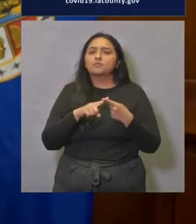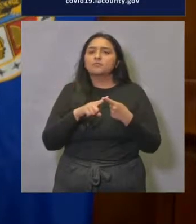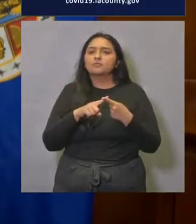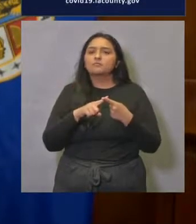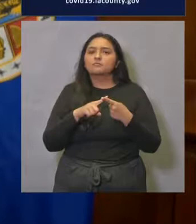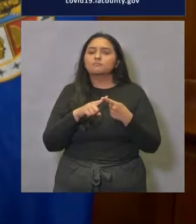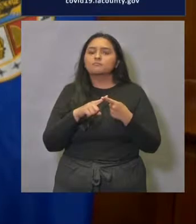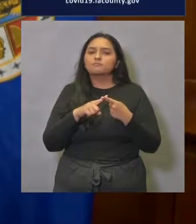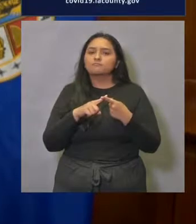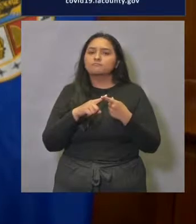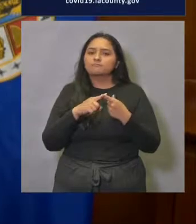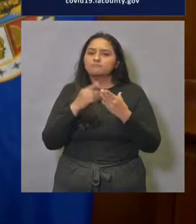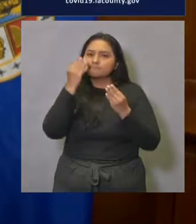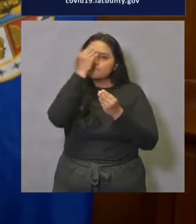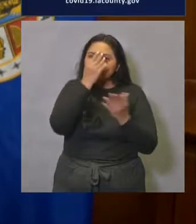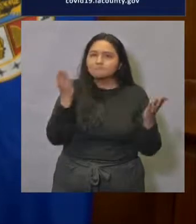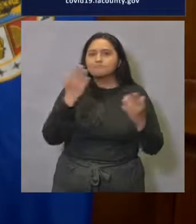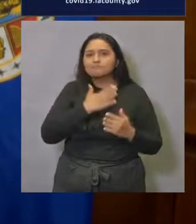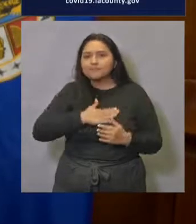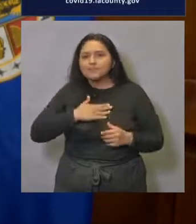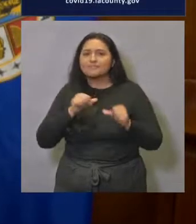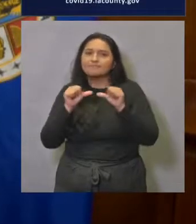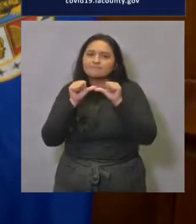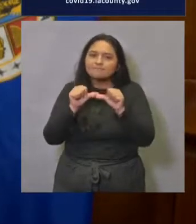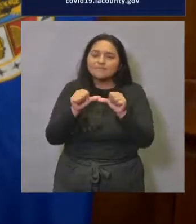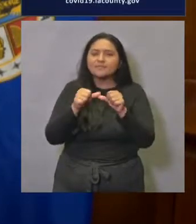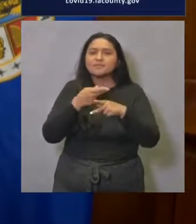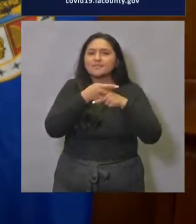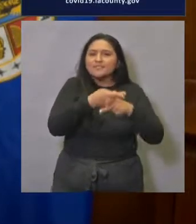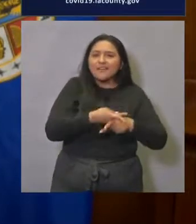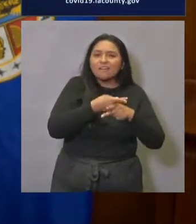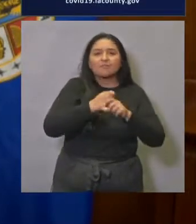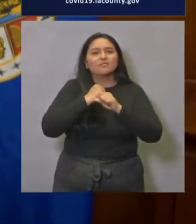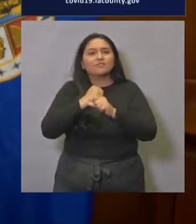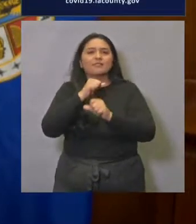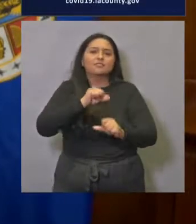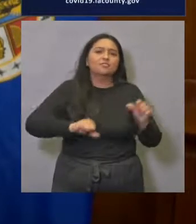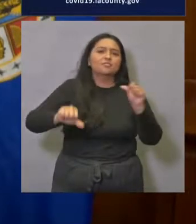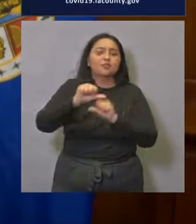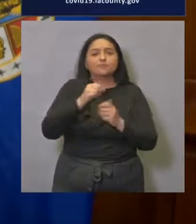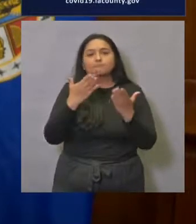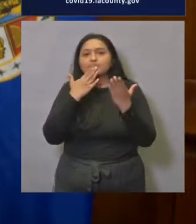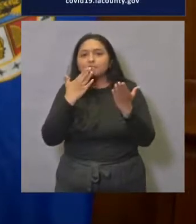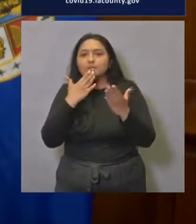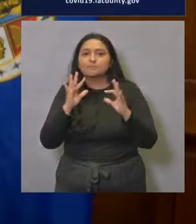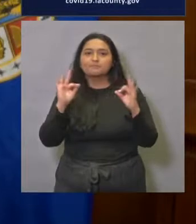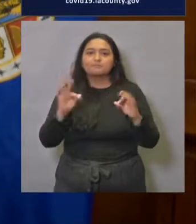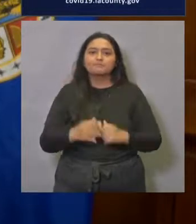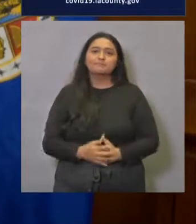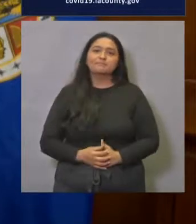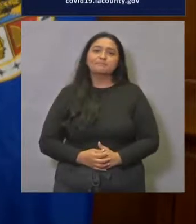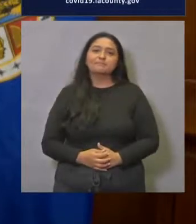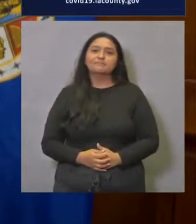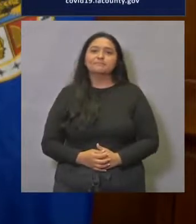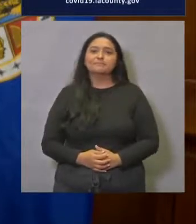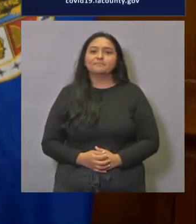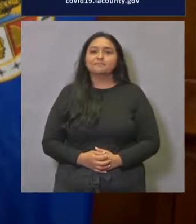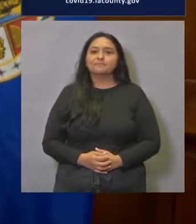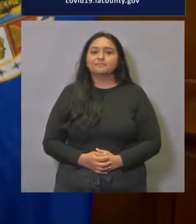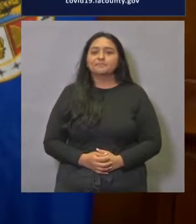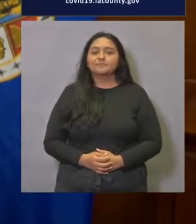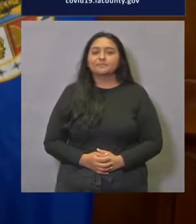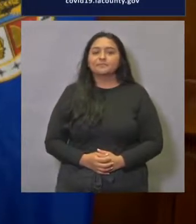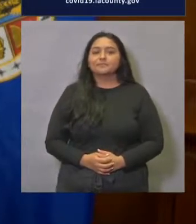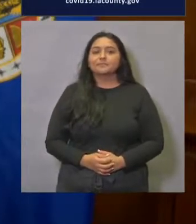teniendo pues cuidado y protegiendo a nuestros queridos. Gracias por todos sus esfuerzos. Gracias.